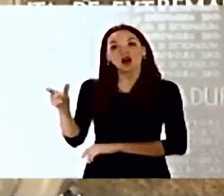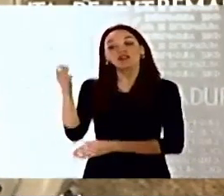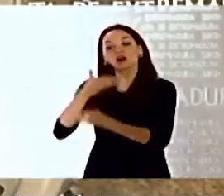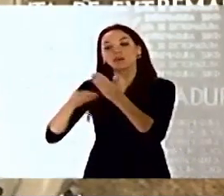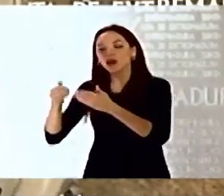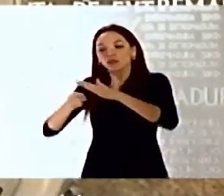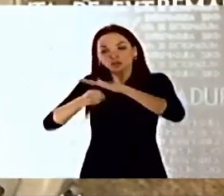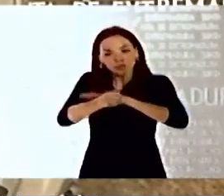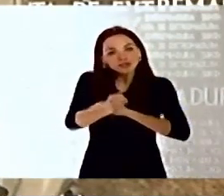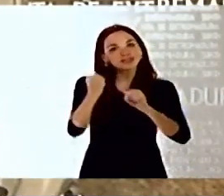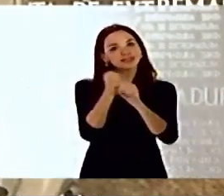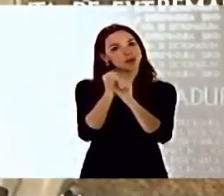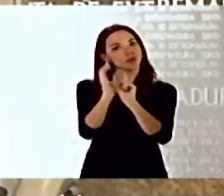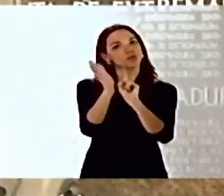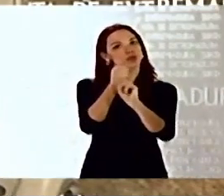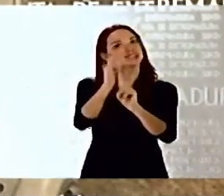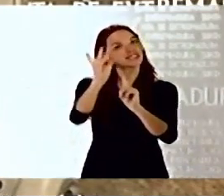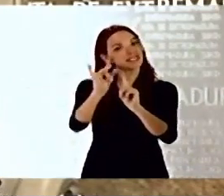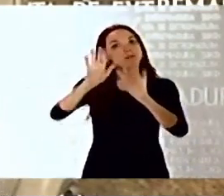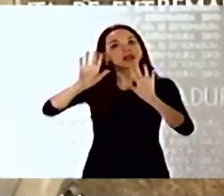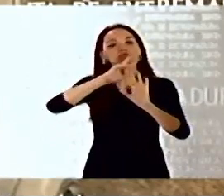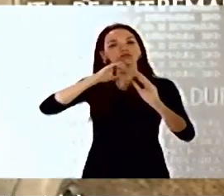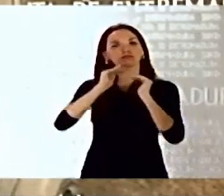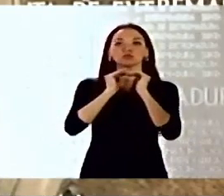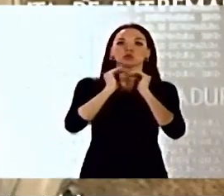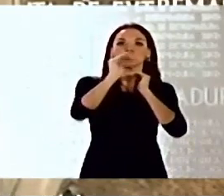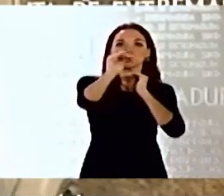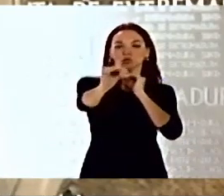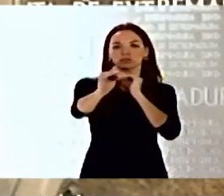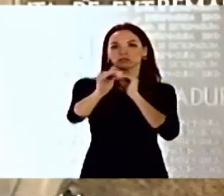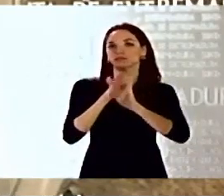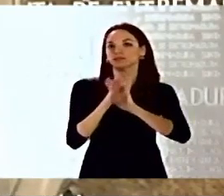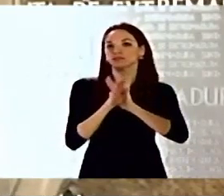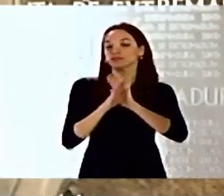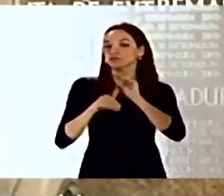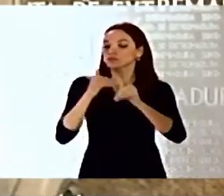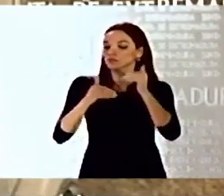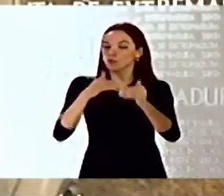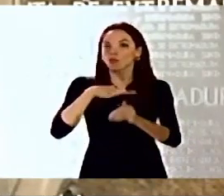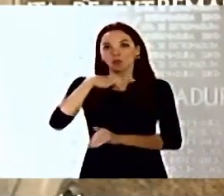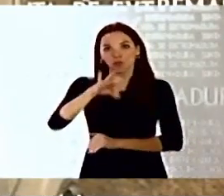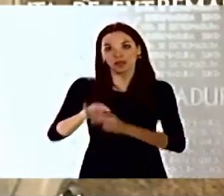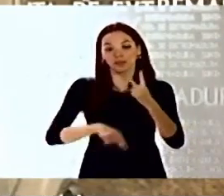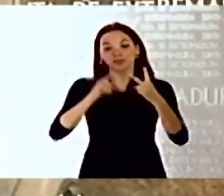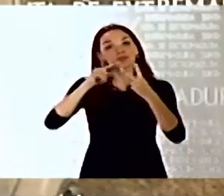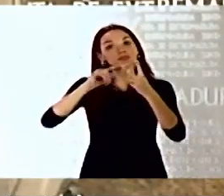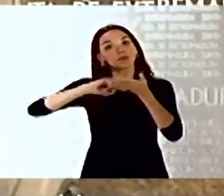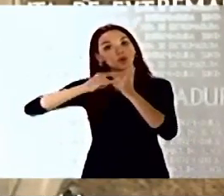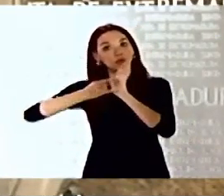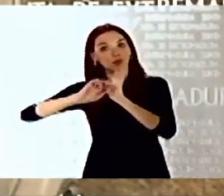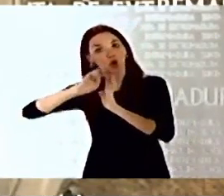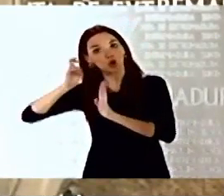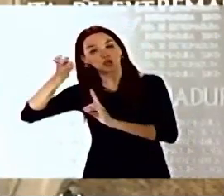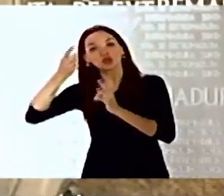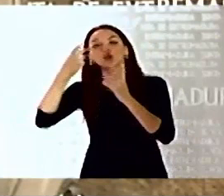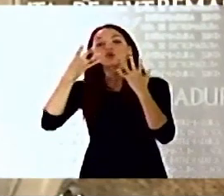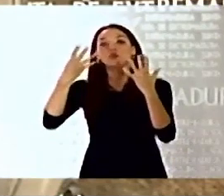trabajo, sino también que entren de una manera estable y puedan permanecer en él. Y el segundo de los programas, que está dotado